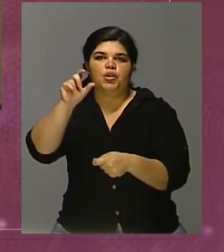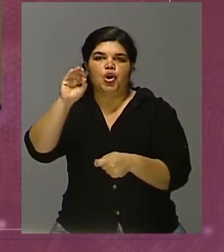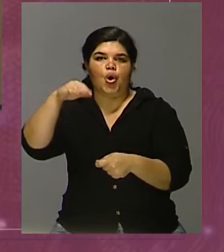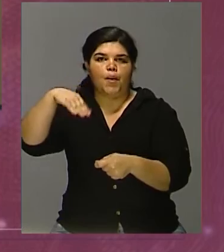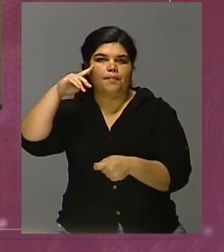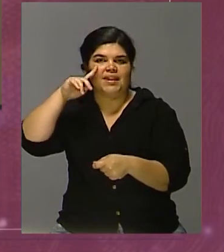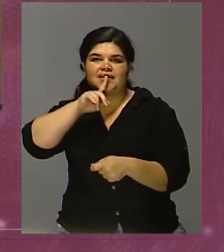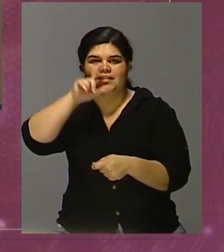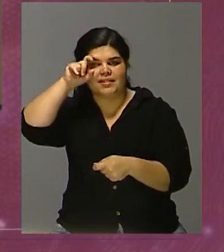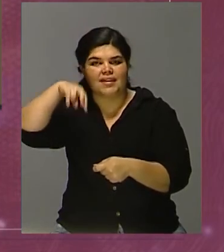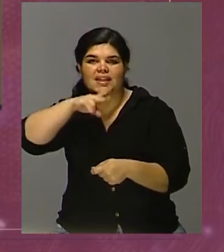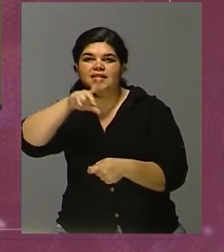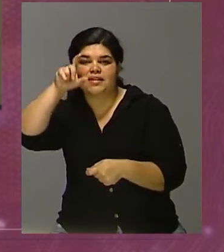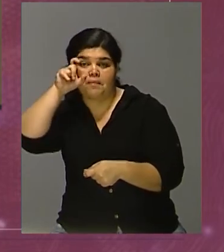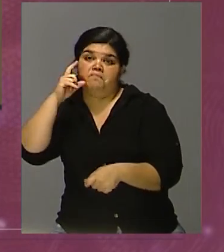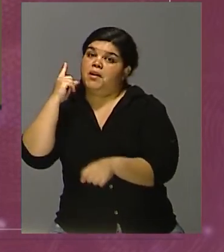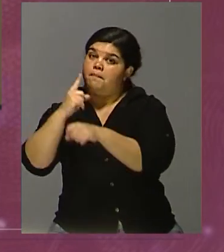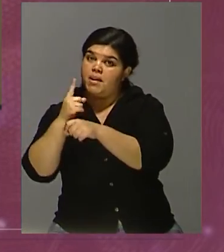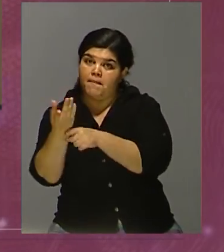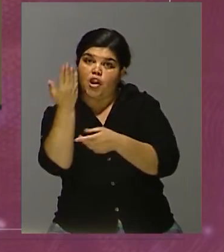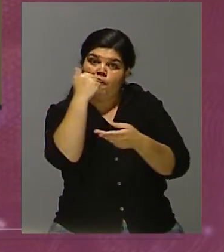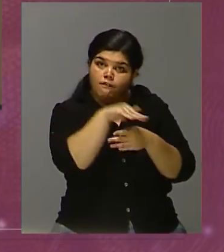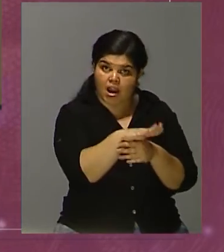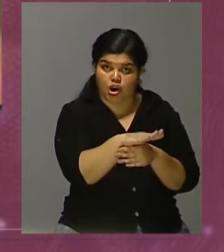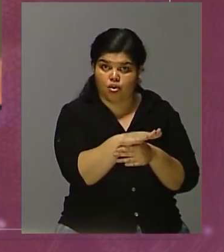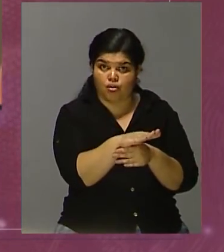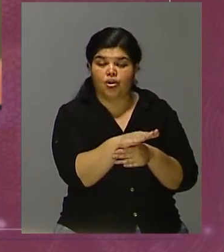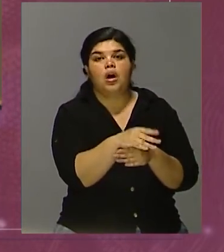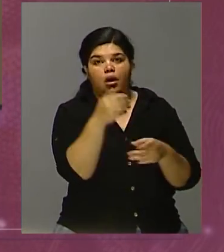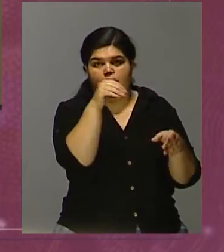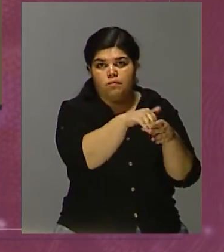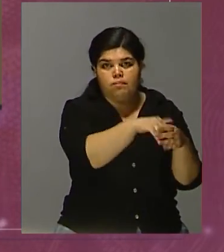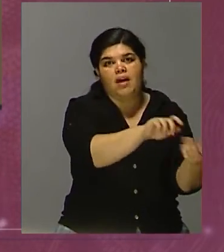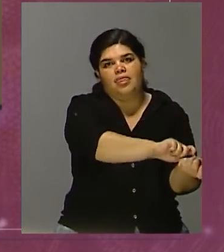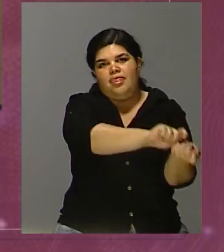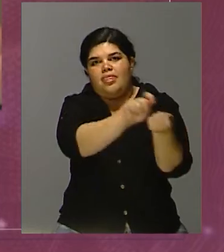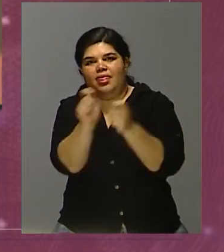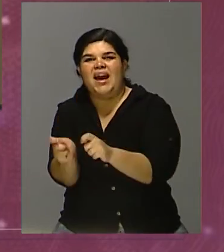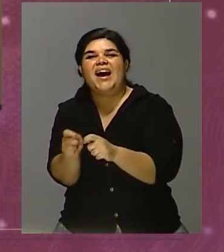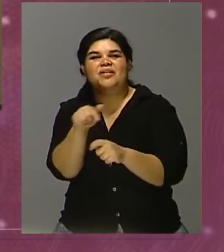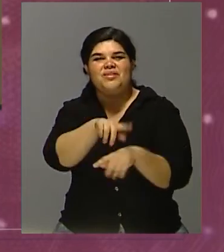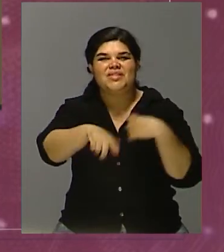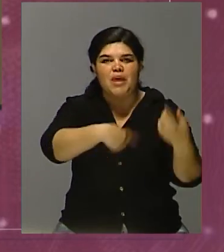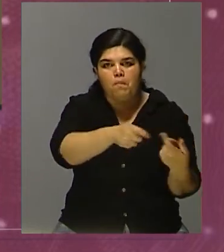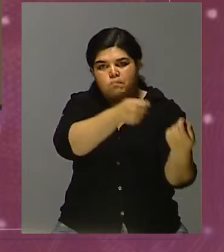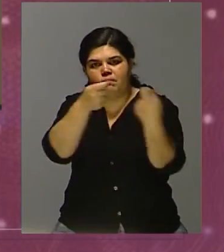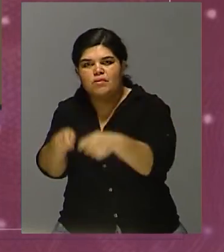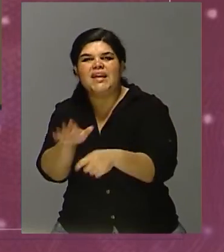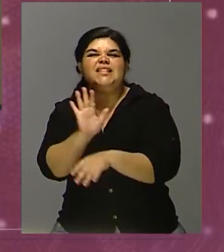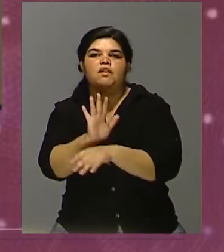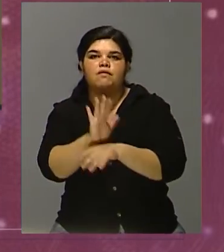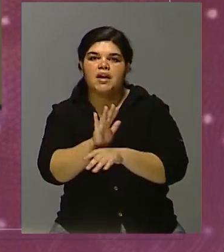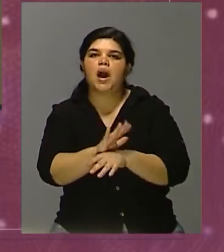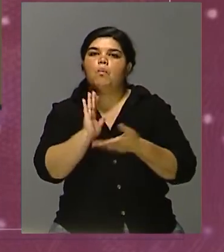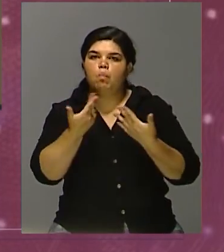previamente bancarizado, tiene que haber pasado por el sistema financiero y por obvias razones tiene que estar justificado. Por eso es muy probable